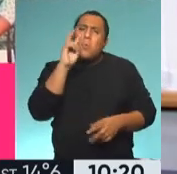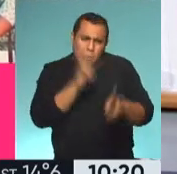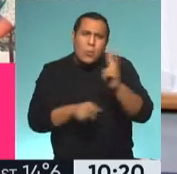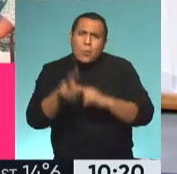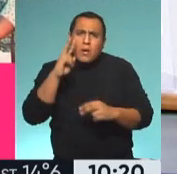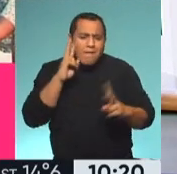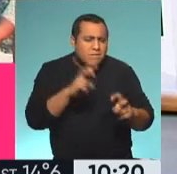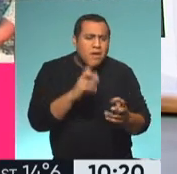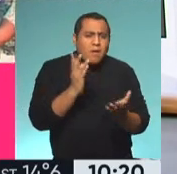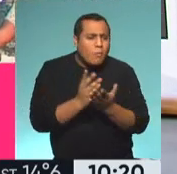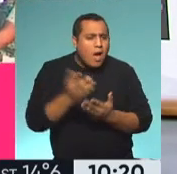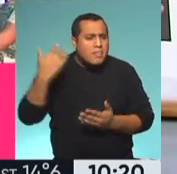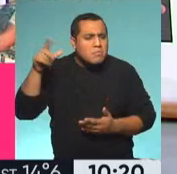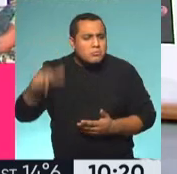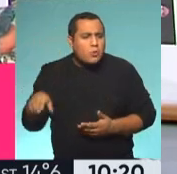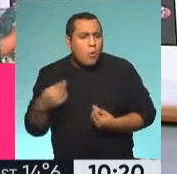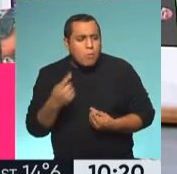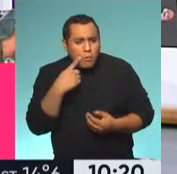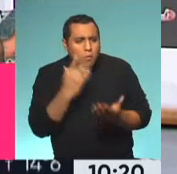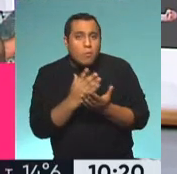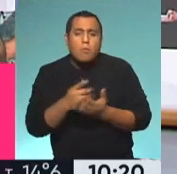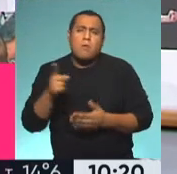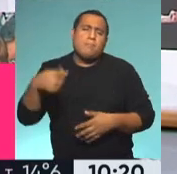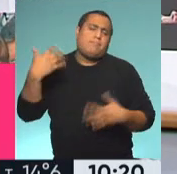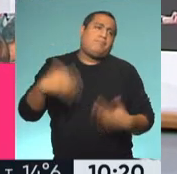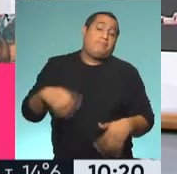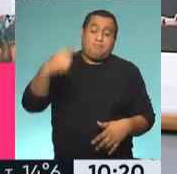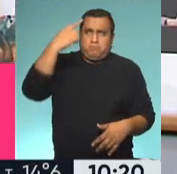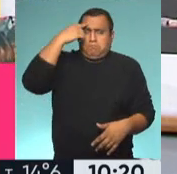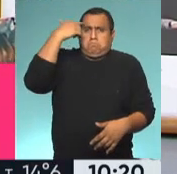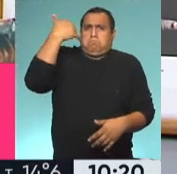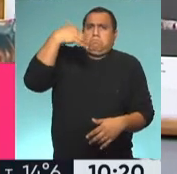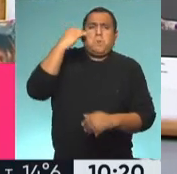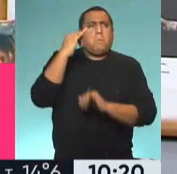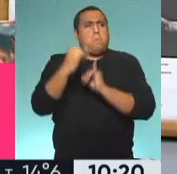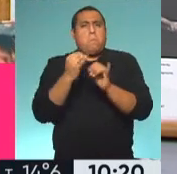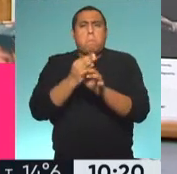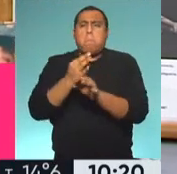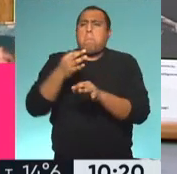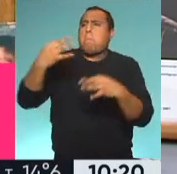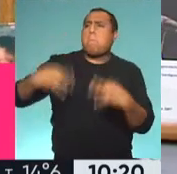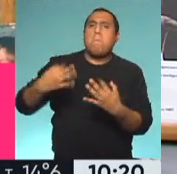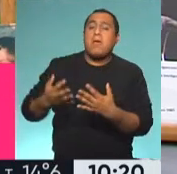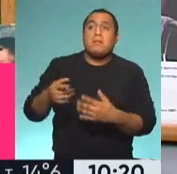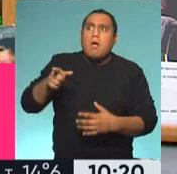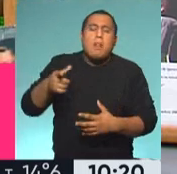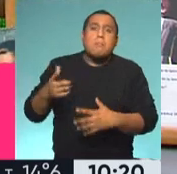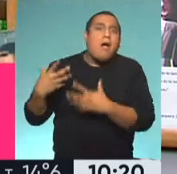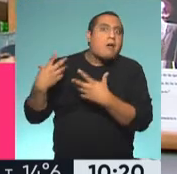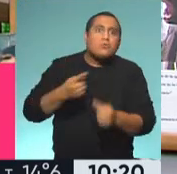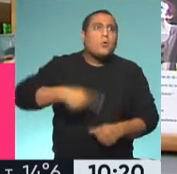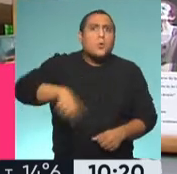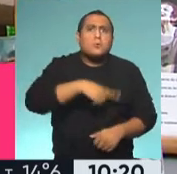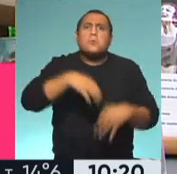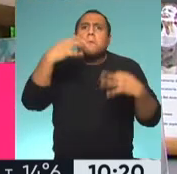era un genio, un filósofo importante. Nos hace mucho bien y nos hace